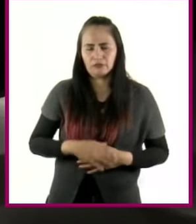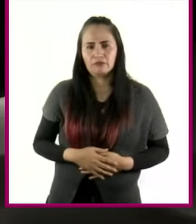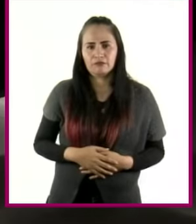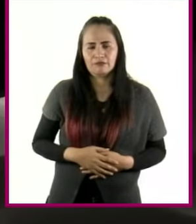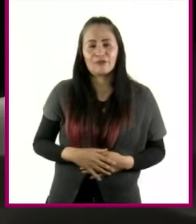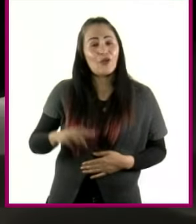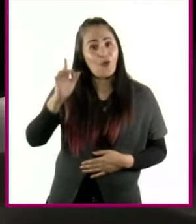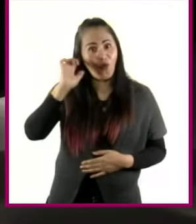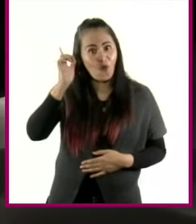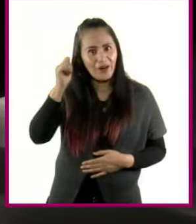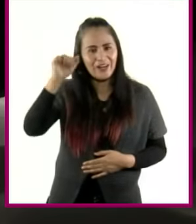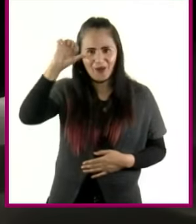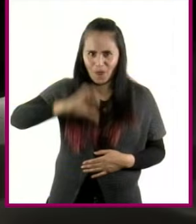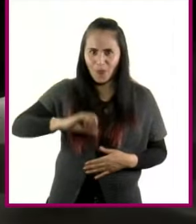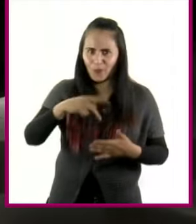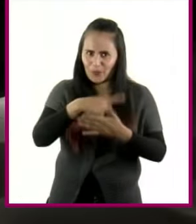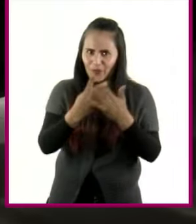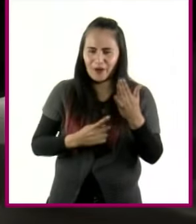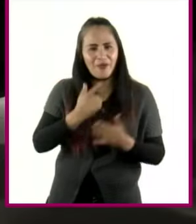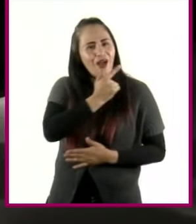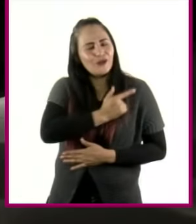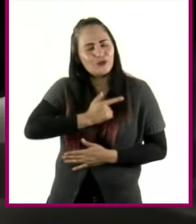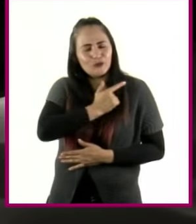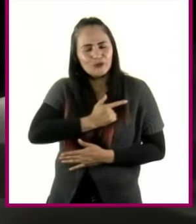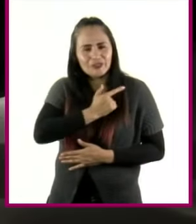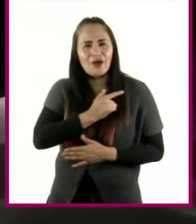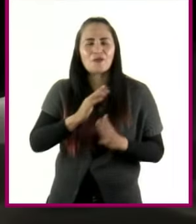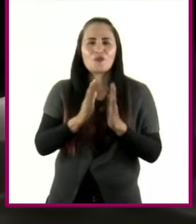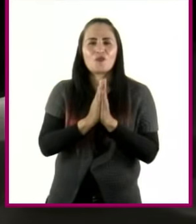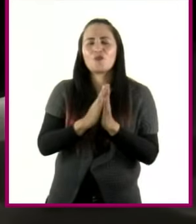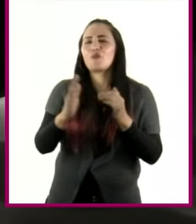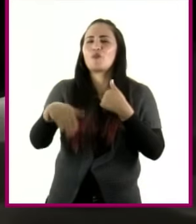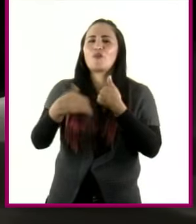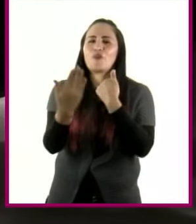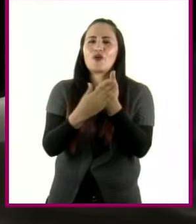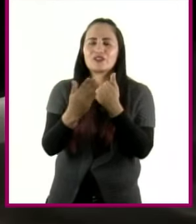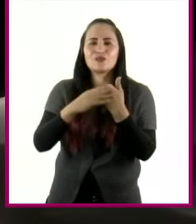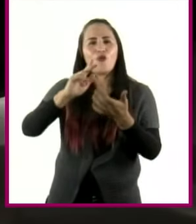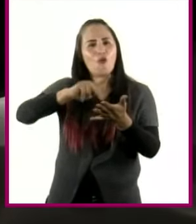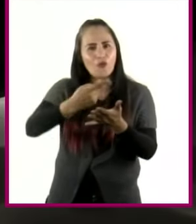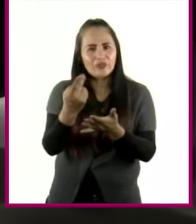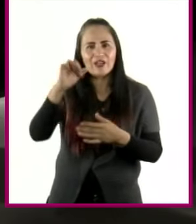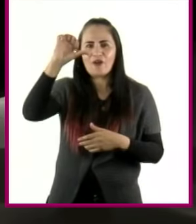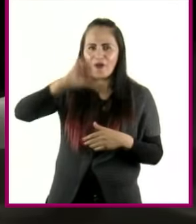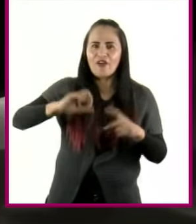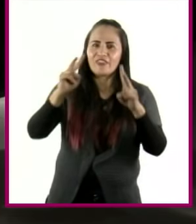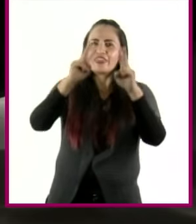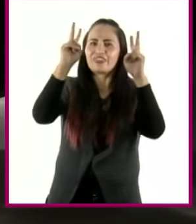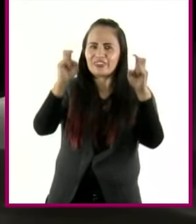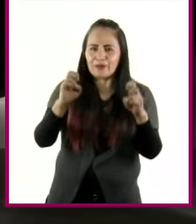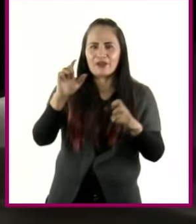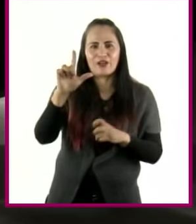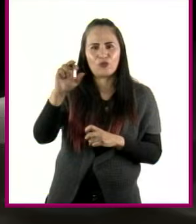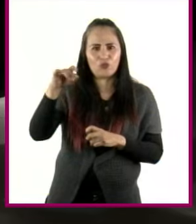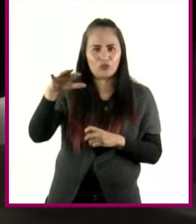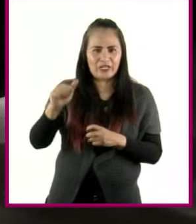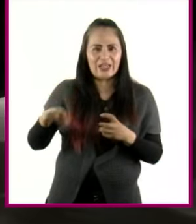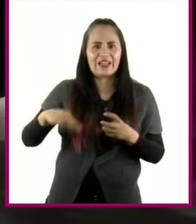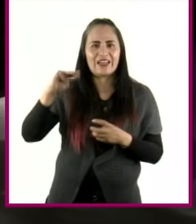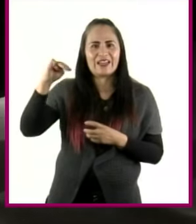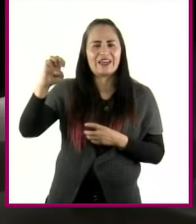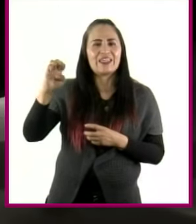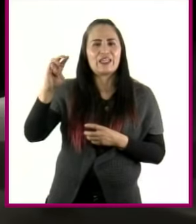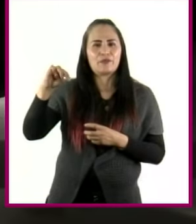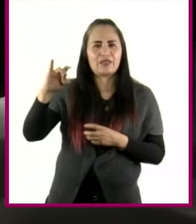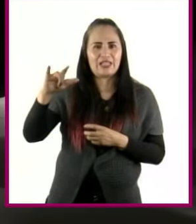Espero que hayas disfrutado nuestro programa de hoy. Acompáñame próximamente para ver qué otras cuestiones ocuparán la vida de Luna y Emiliano y